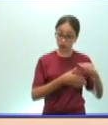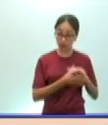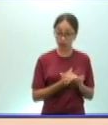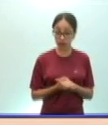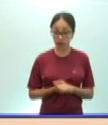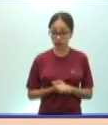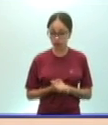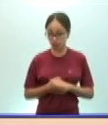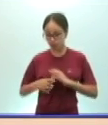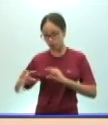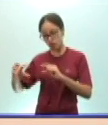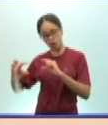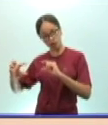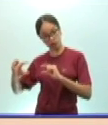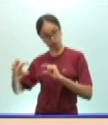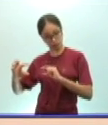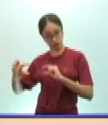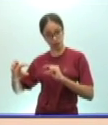Acá